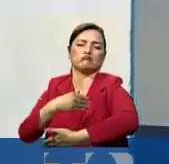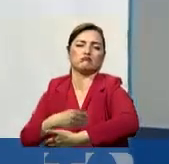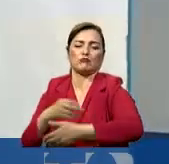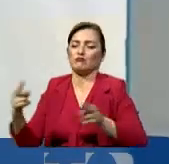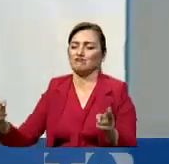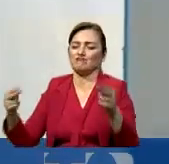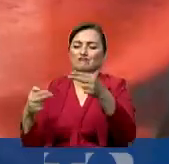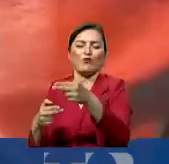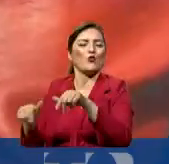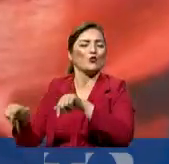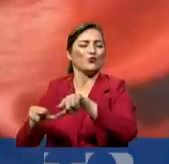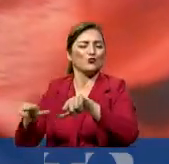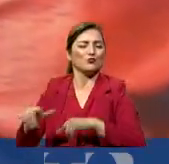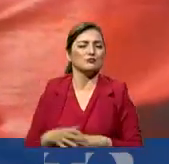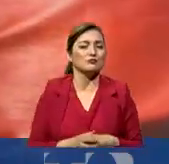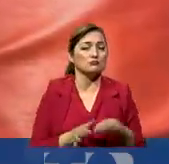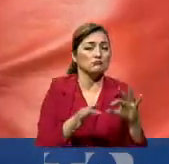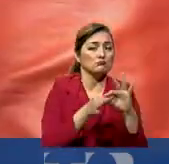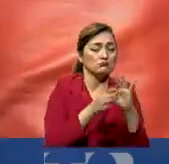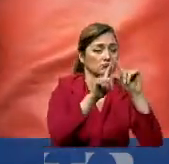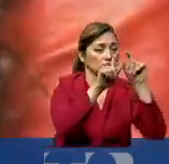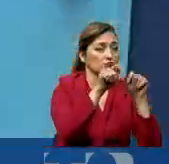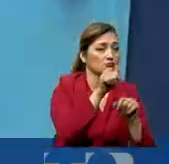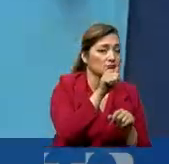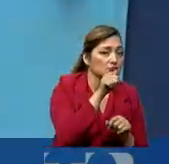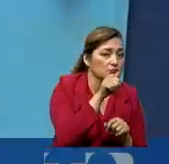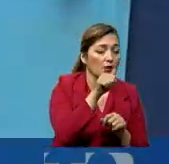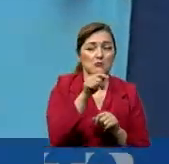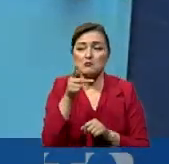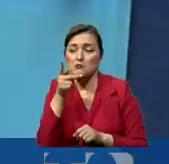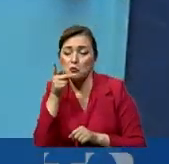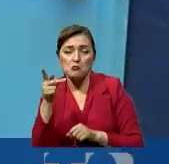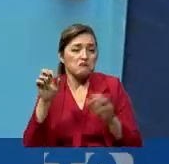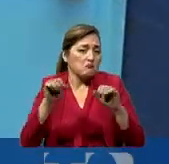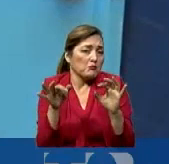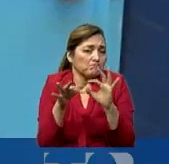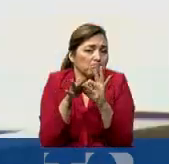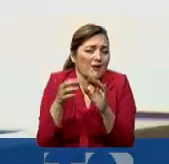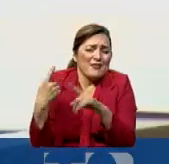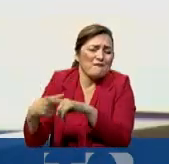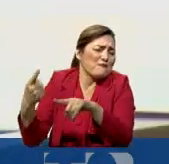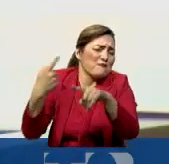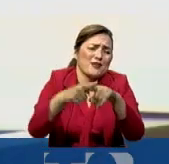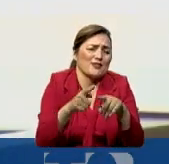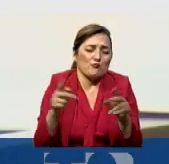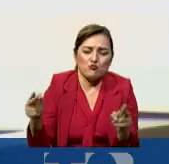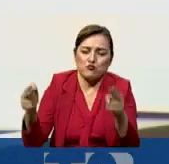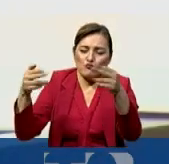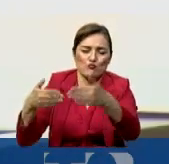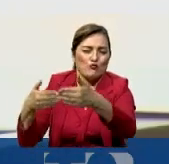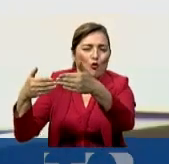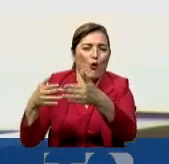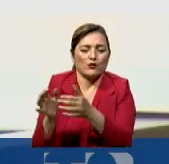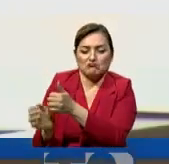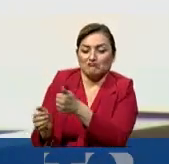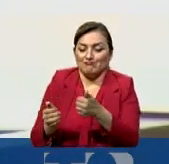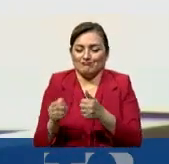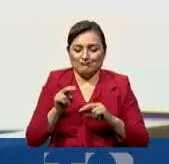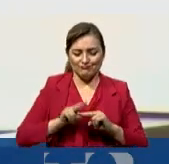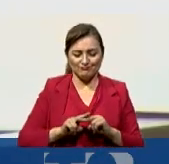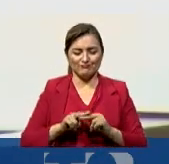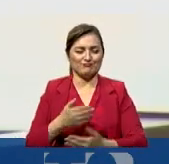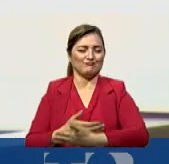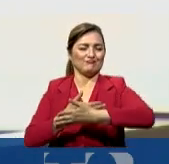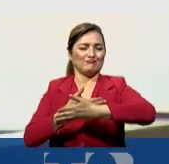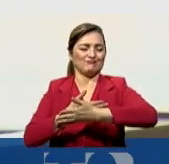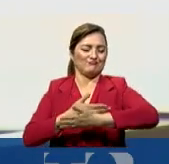alianzas público-privadas para que se puedan colocar lactarios en distintos espacios públicos. Que tenga como objetivo el establecimiento de la